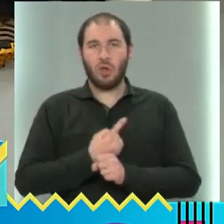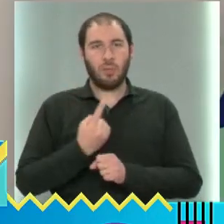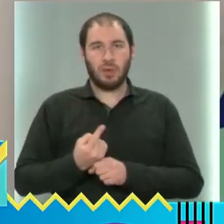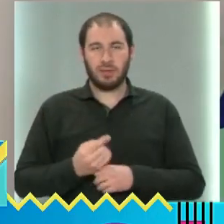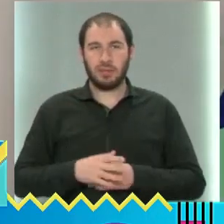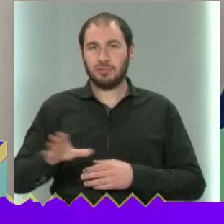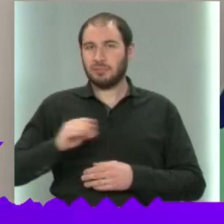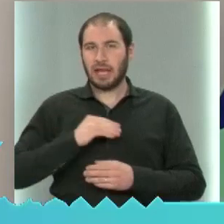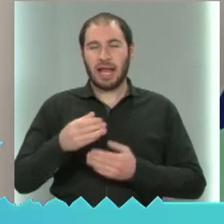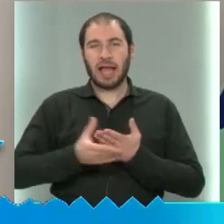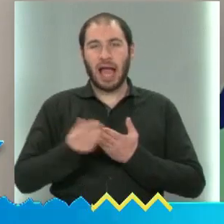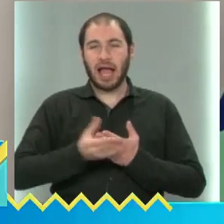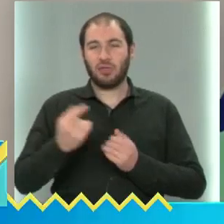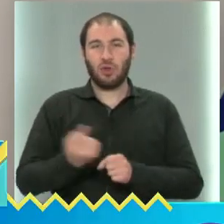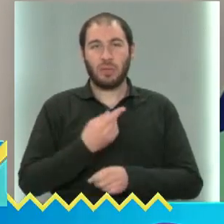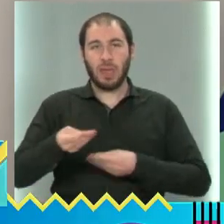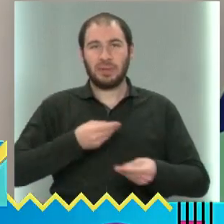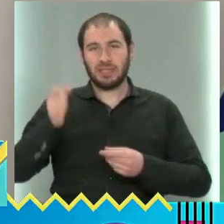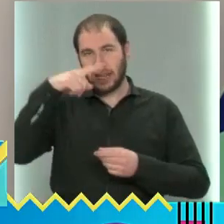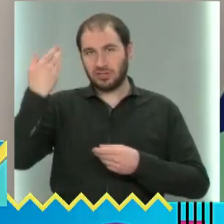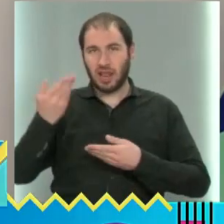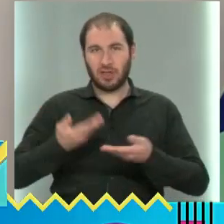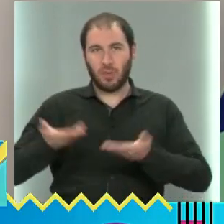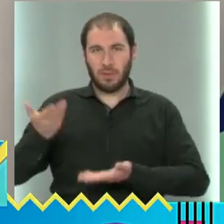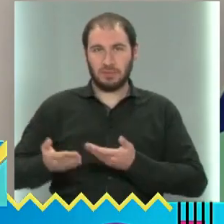asumir los costos laborales que tienen empresas multinacionales.